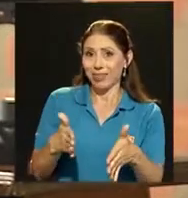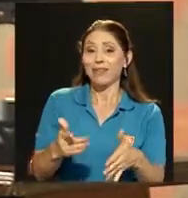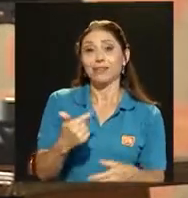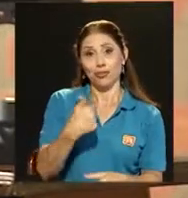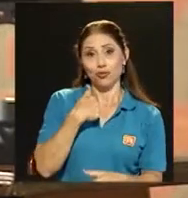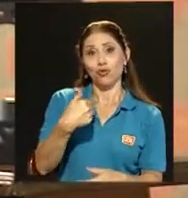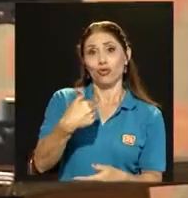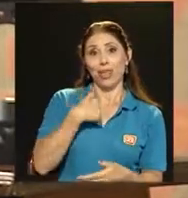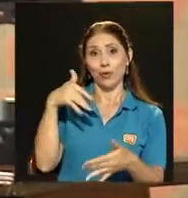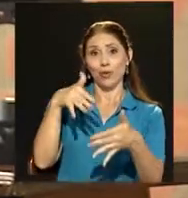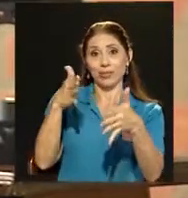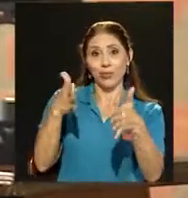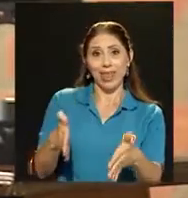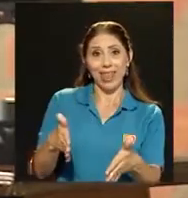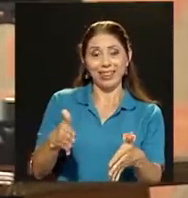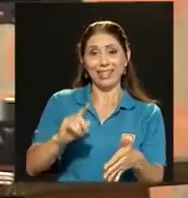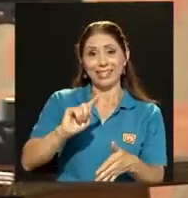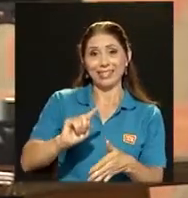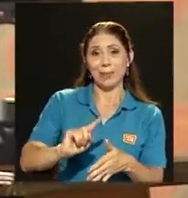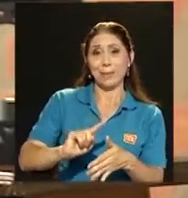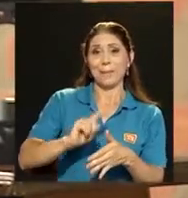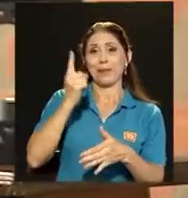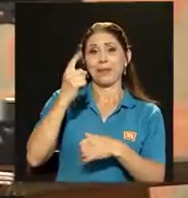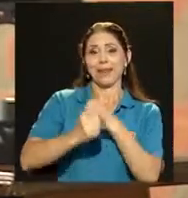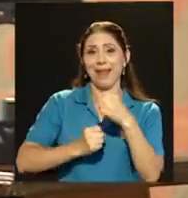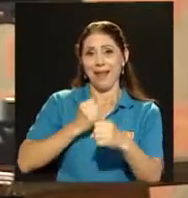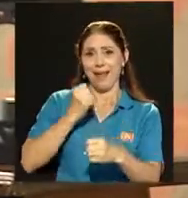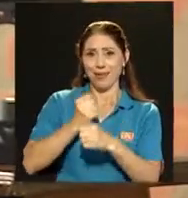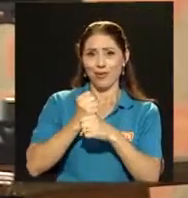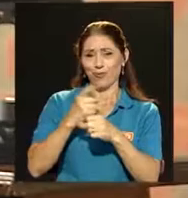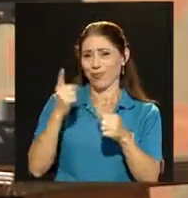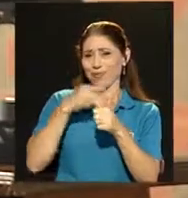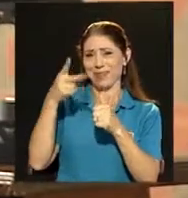estudiantes básicamente de primer ingreso en la universidad,